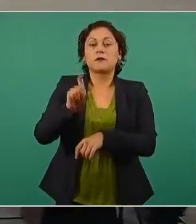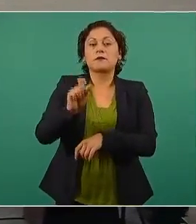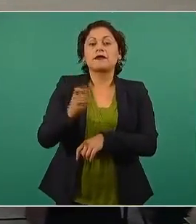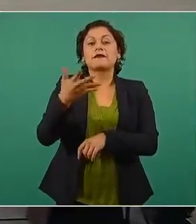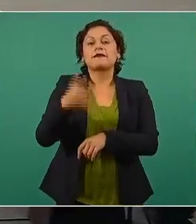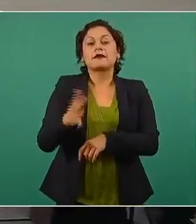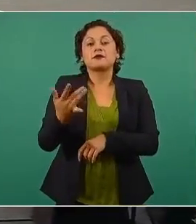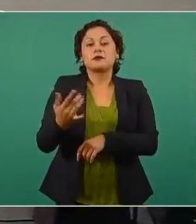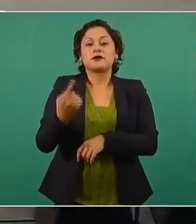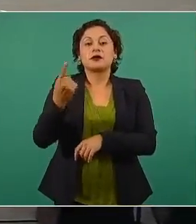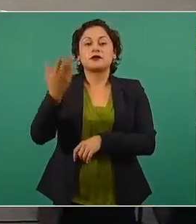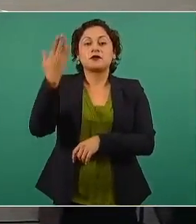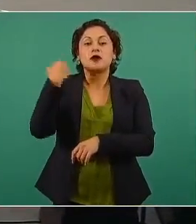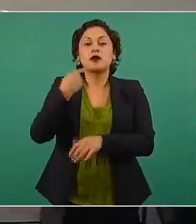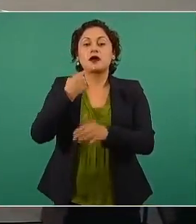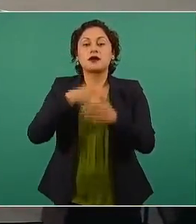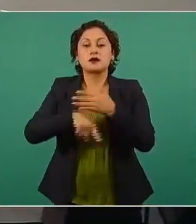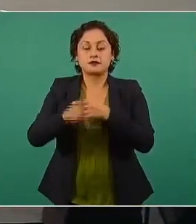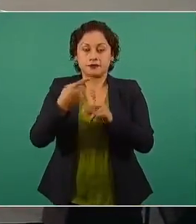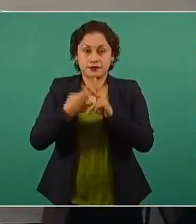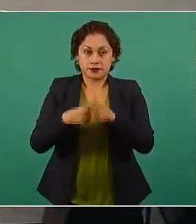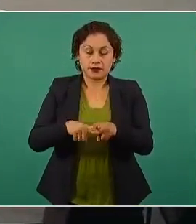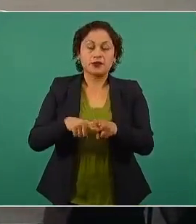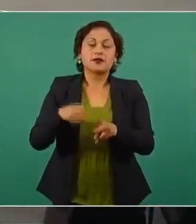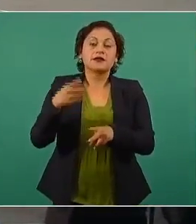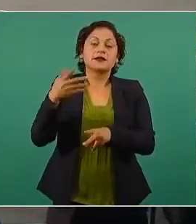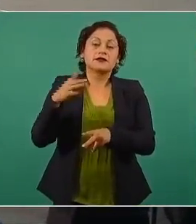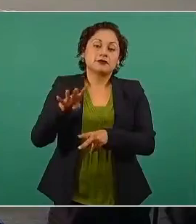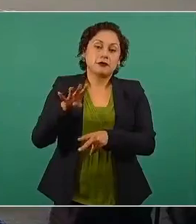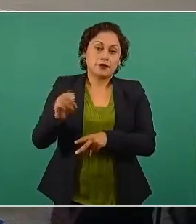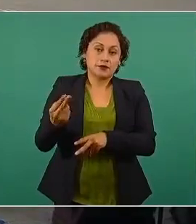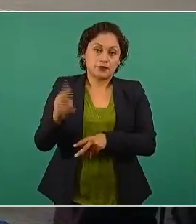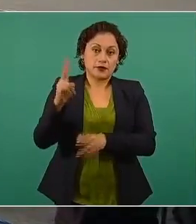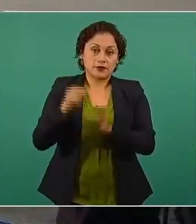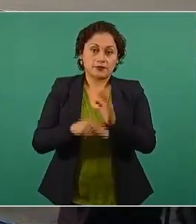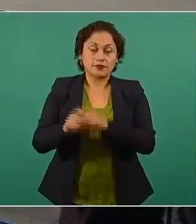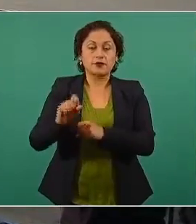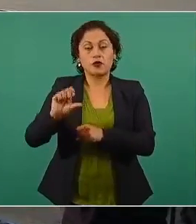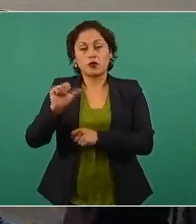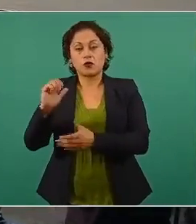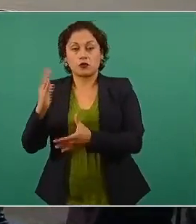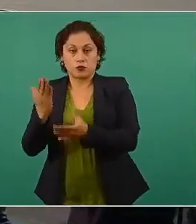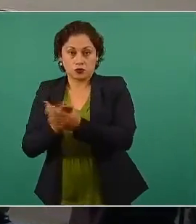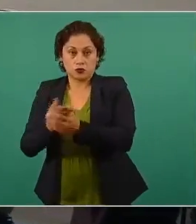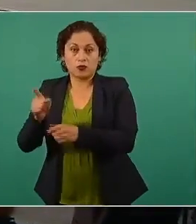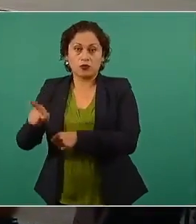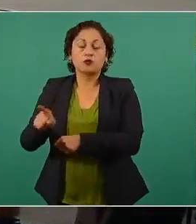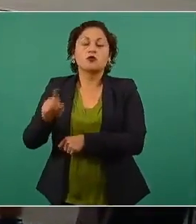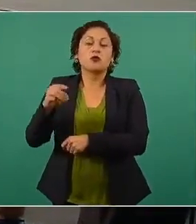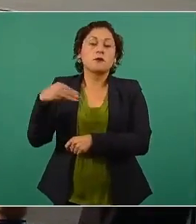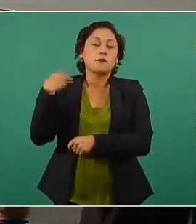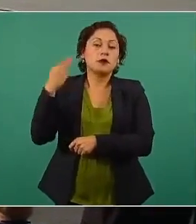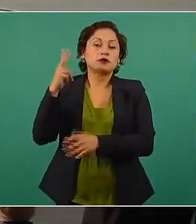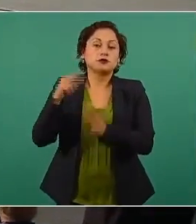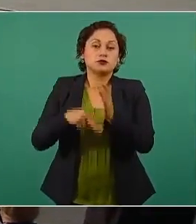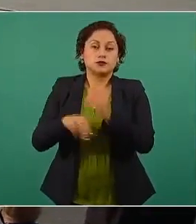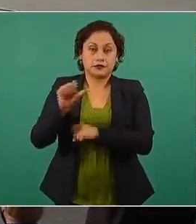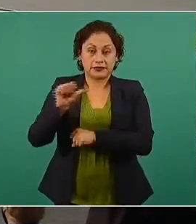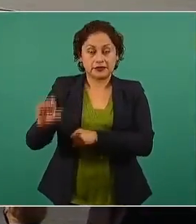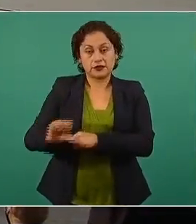20-10-51-1, abierto el 19 de noviembre de 2020, el 16-01-29-0, abierto el 1 de marzo de 2016, y